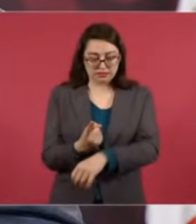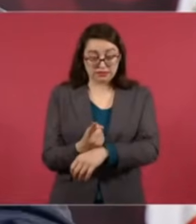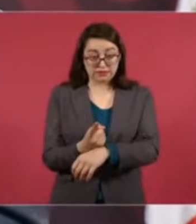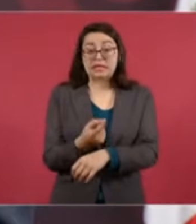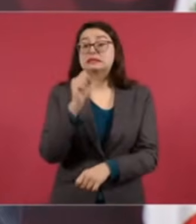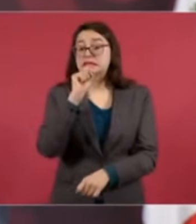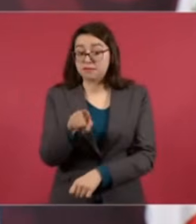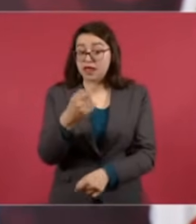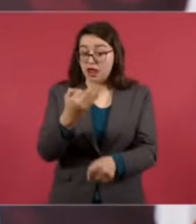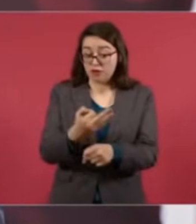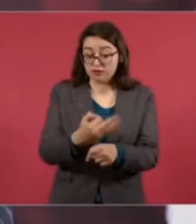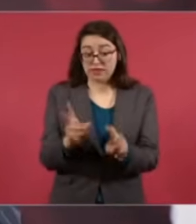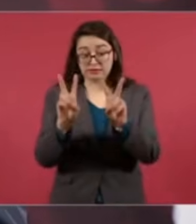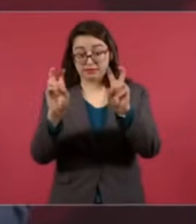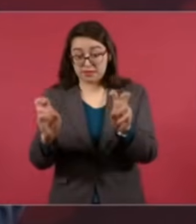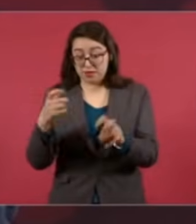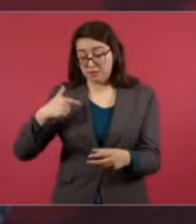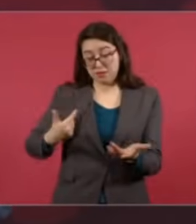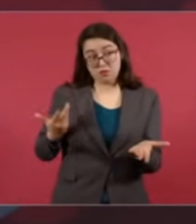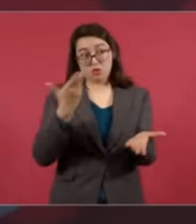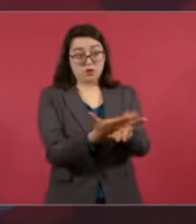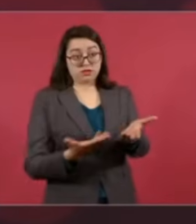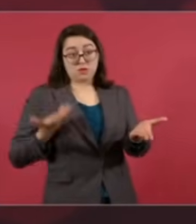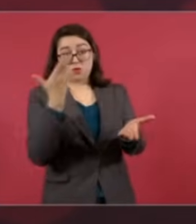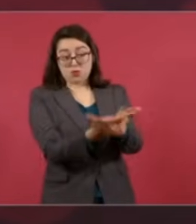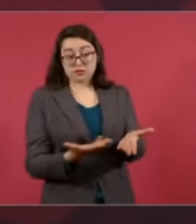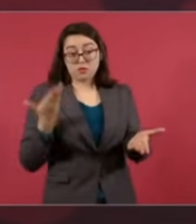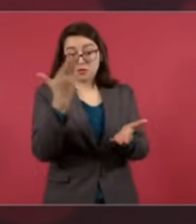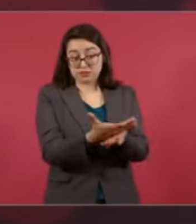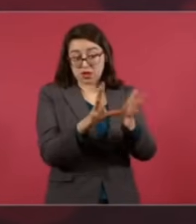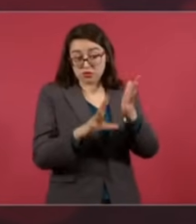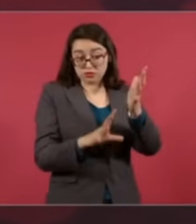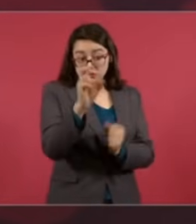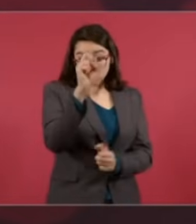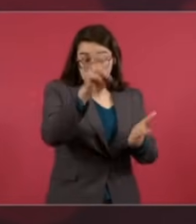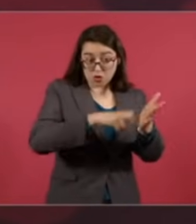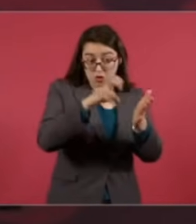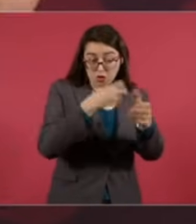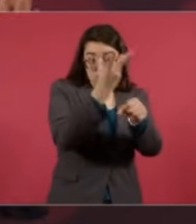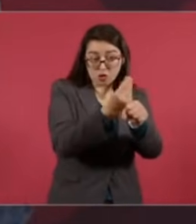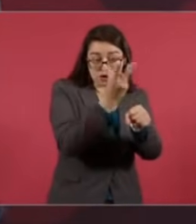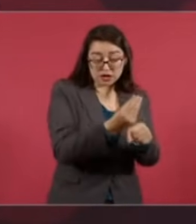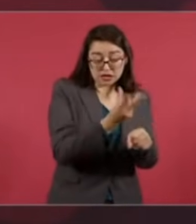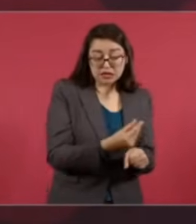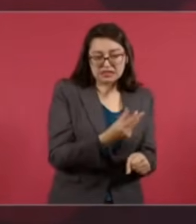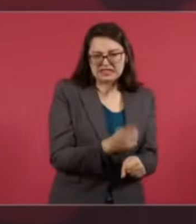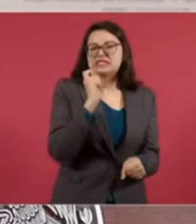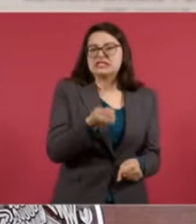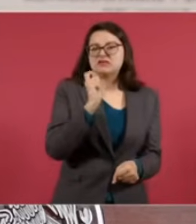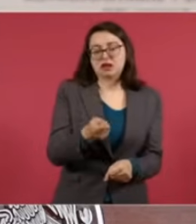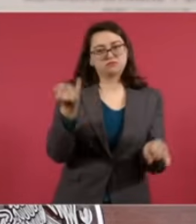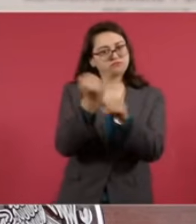bien y que con esa información cada quien,